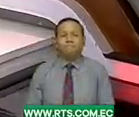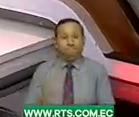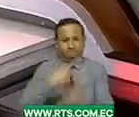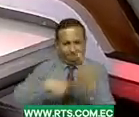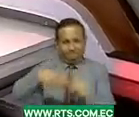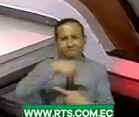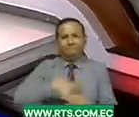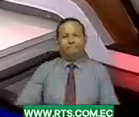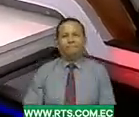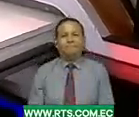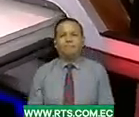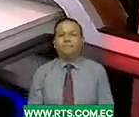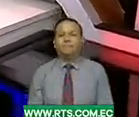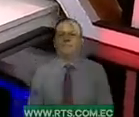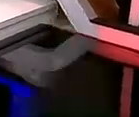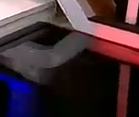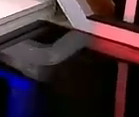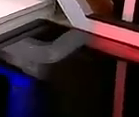nosotros.